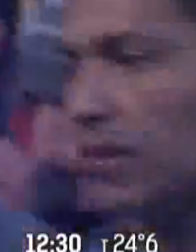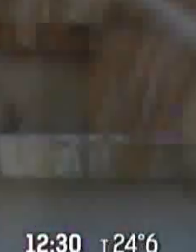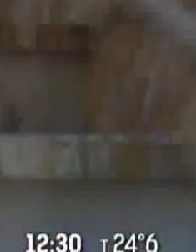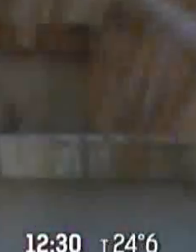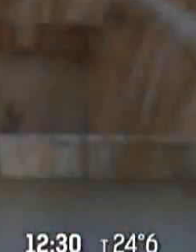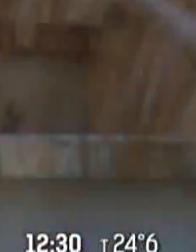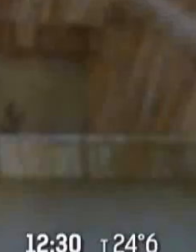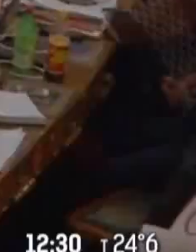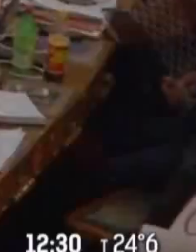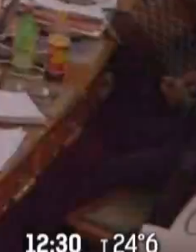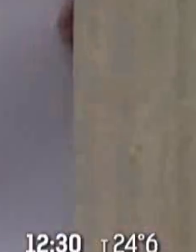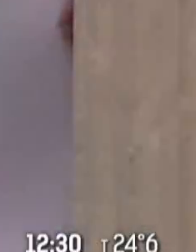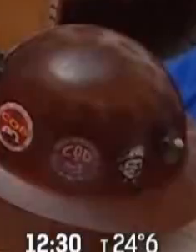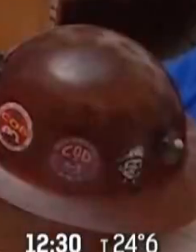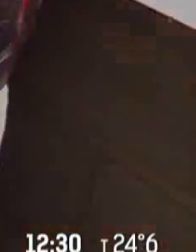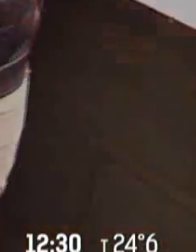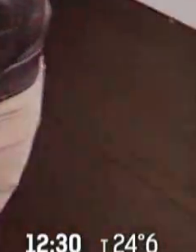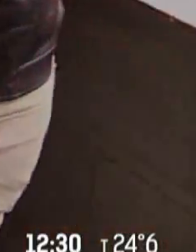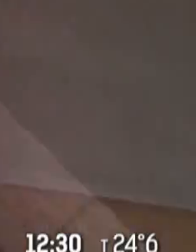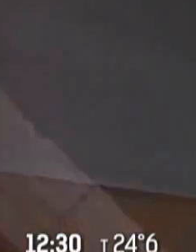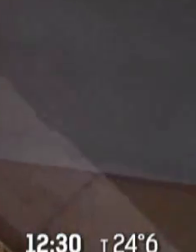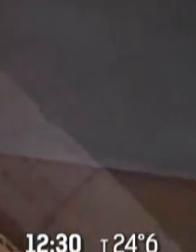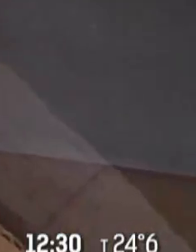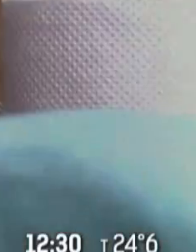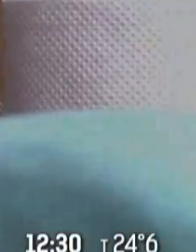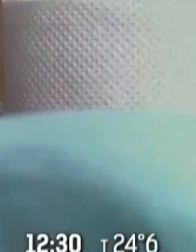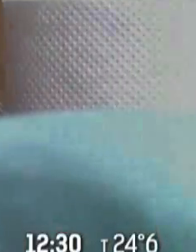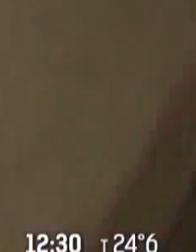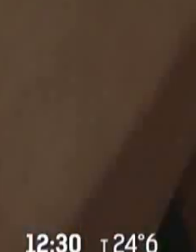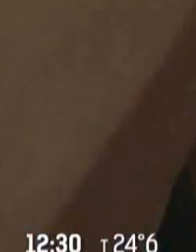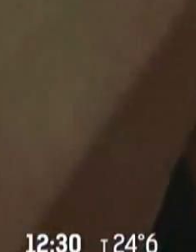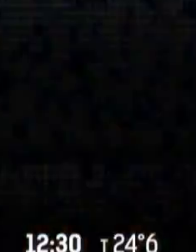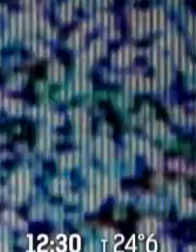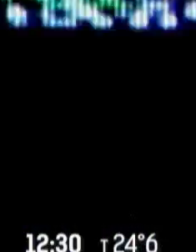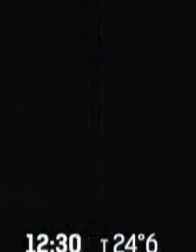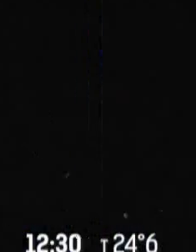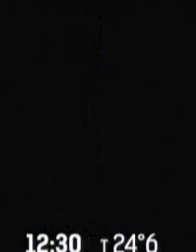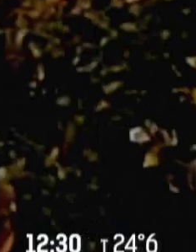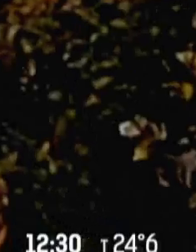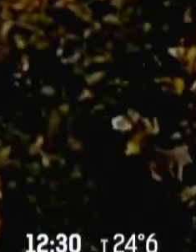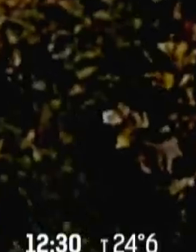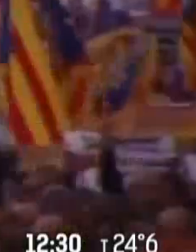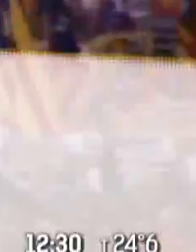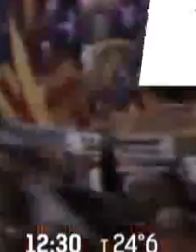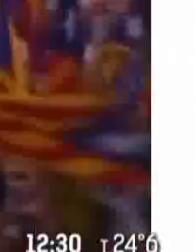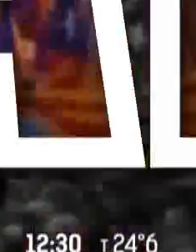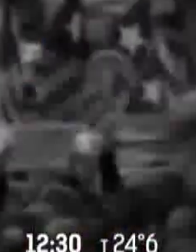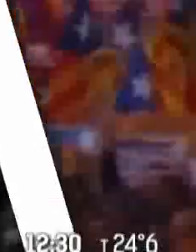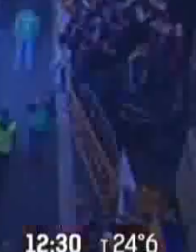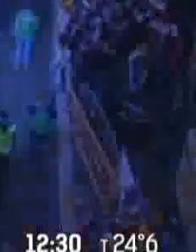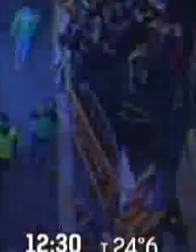Un fallo que nos permite ahora obtener el voto para una nueva gestión.